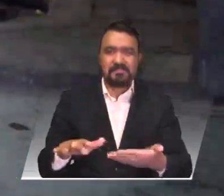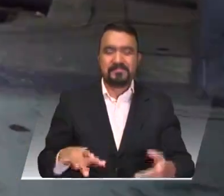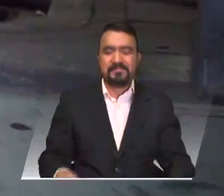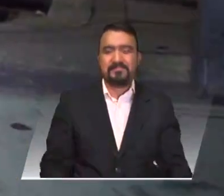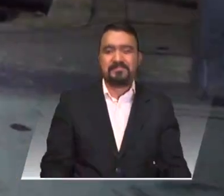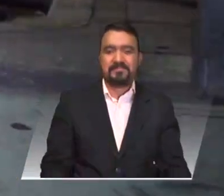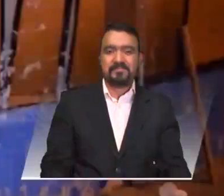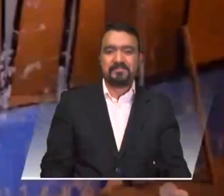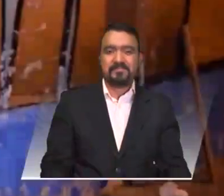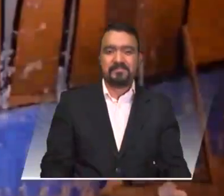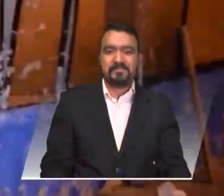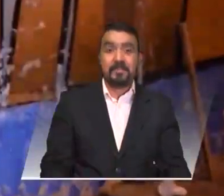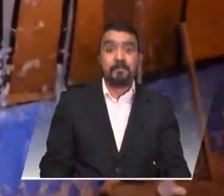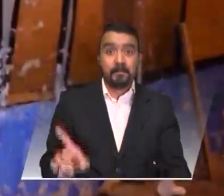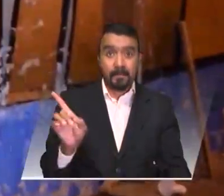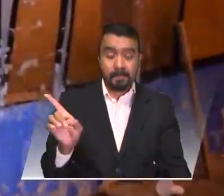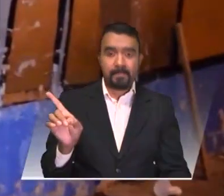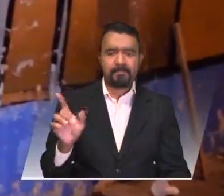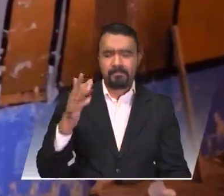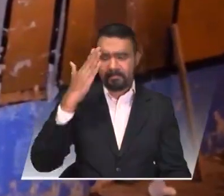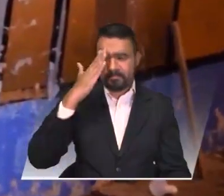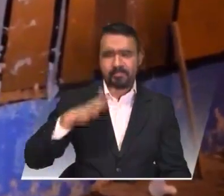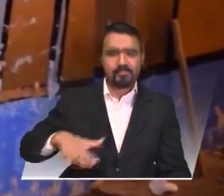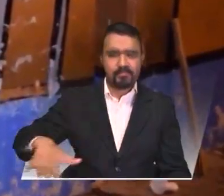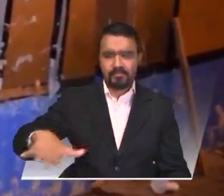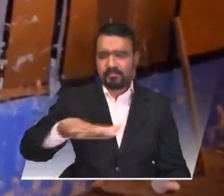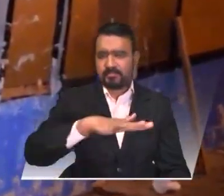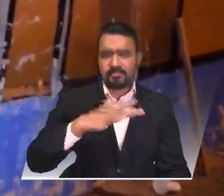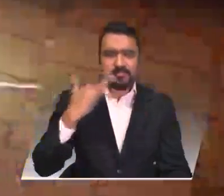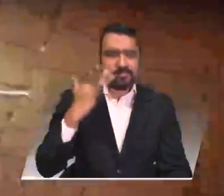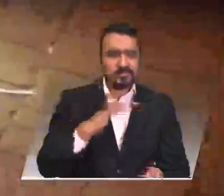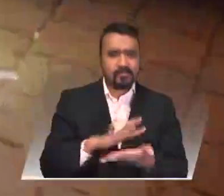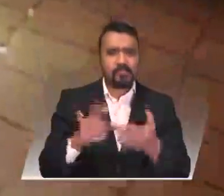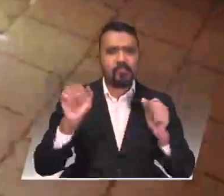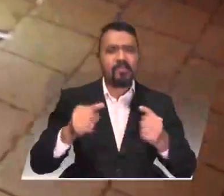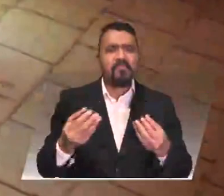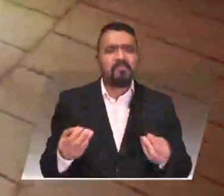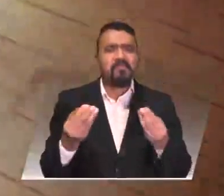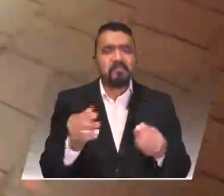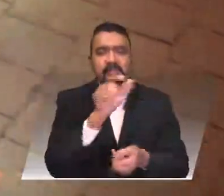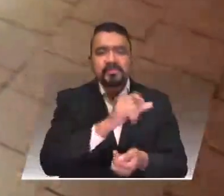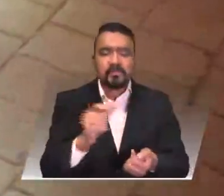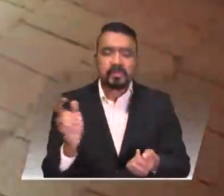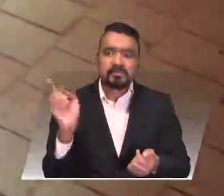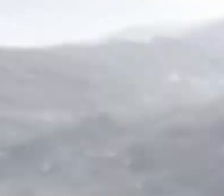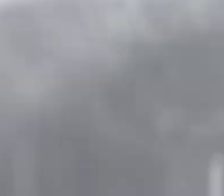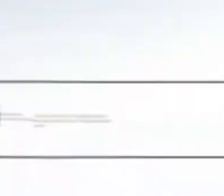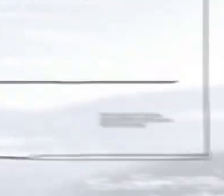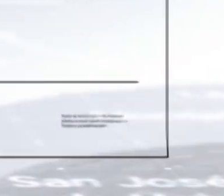Una jornada de aseo en el sector de Guayaquil para motivar a vendedores y compradores.